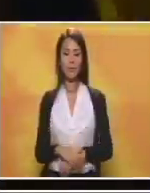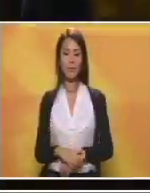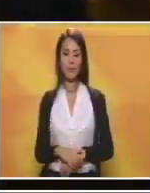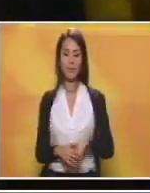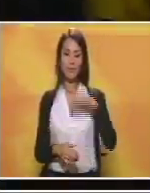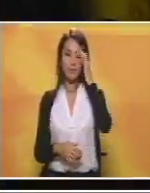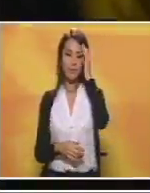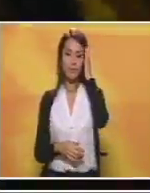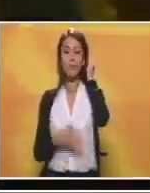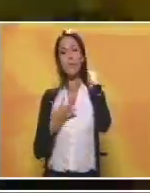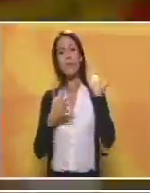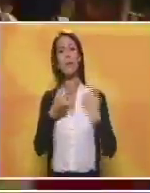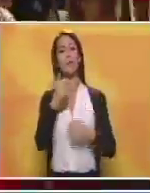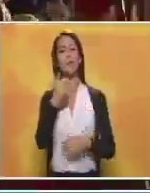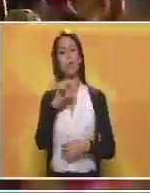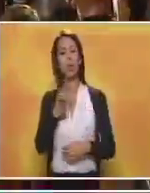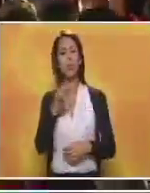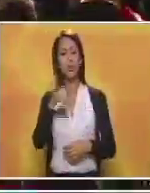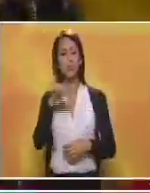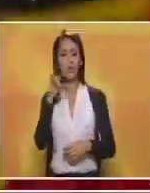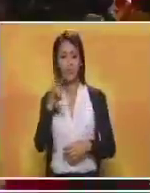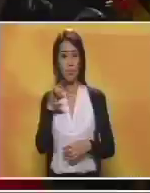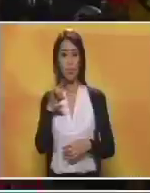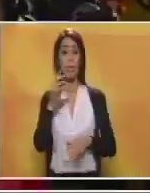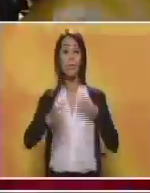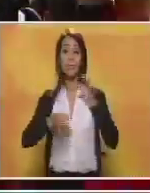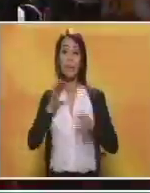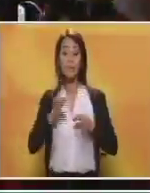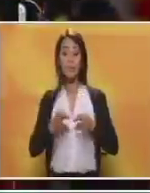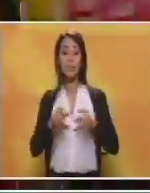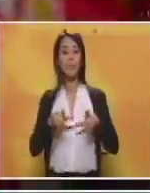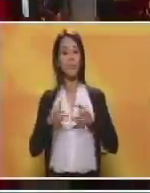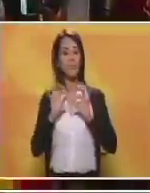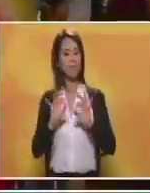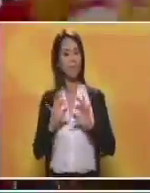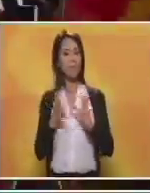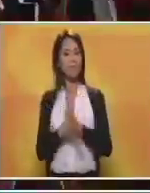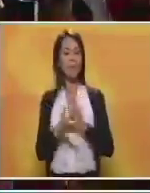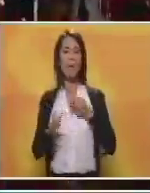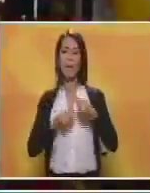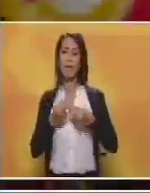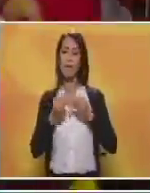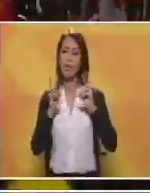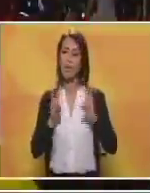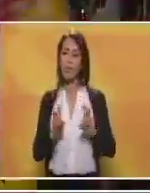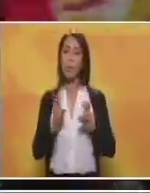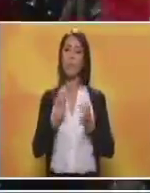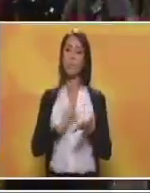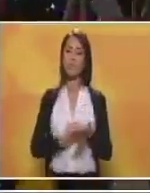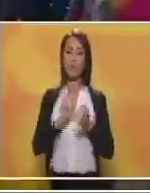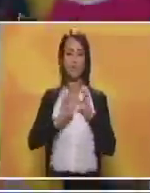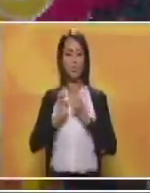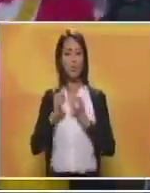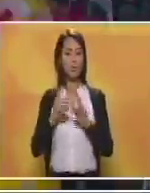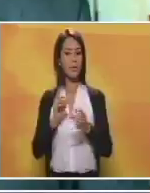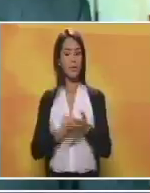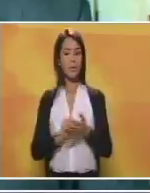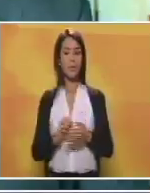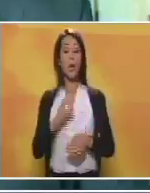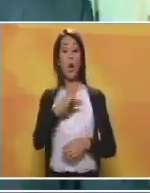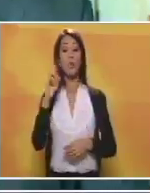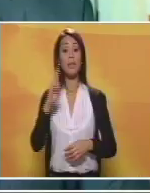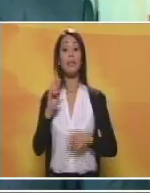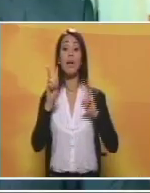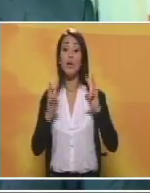A eso del mediodía de hoy, de este lunes, el Tribunal Supremo de Elecciones realizará un nuevo corte. Lo cierto es que Costa Rica tiene